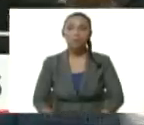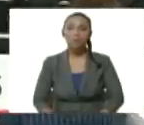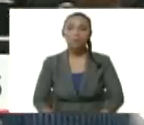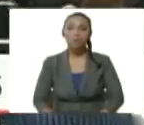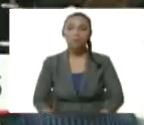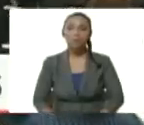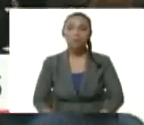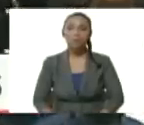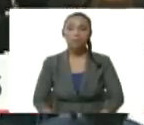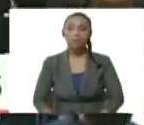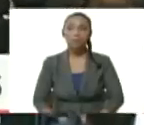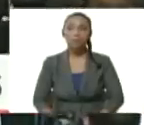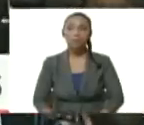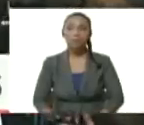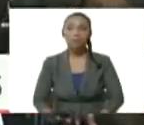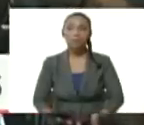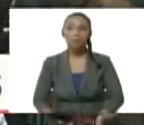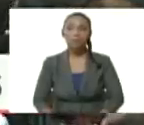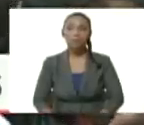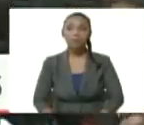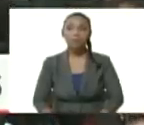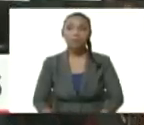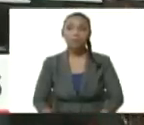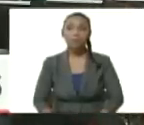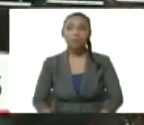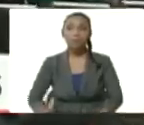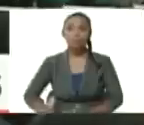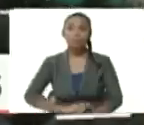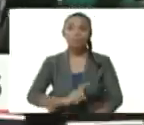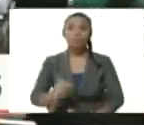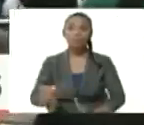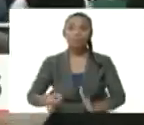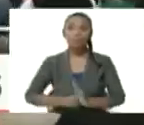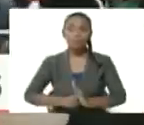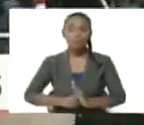muy completas, muy bien definidas,